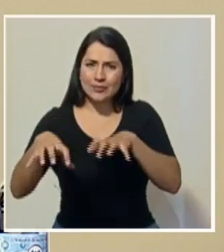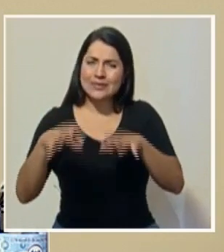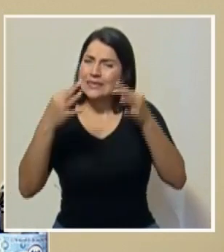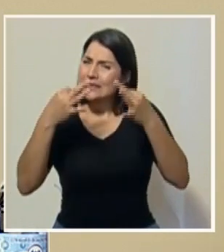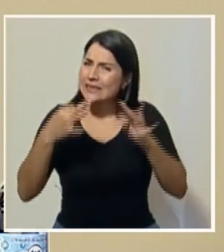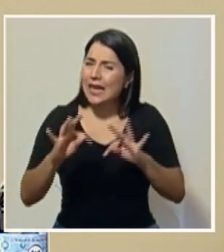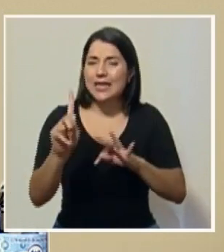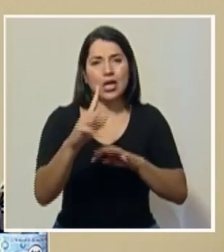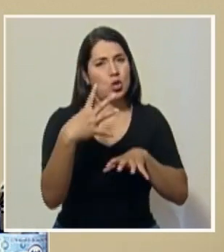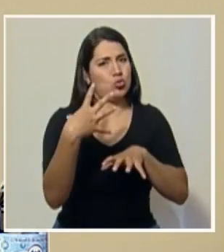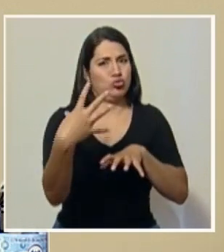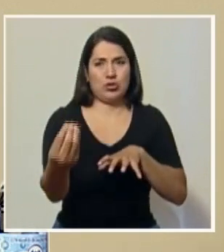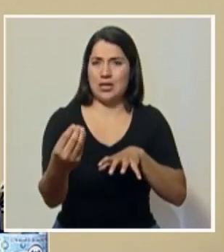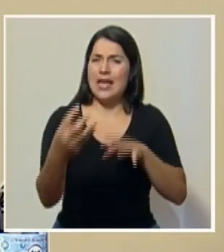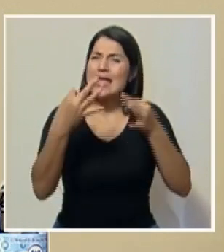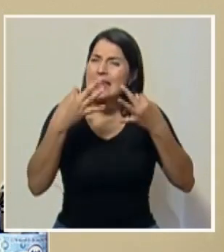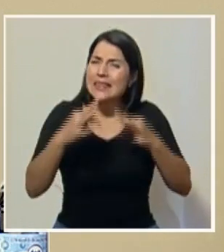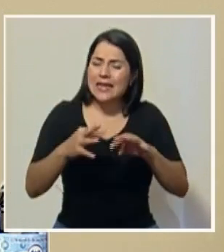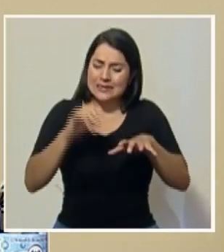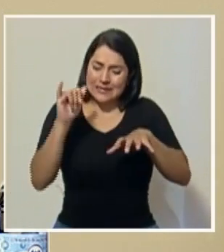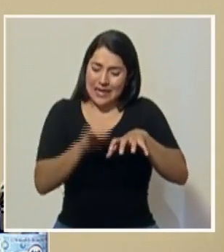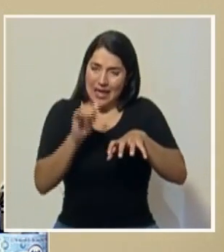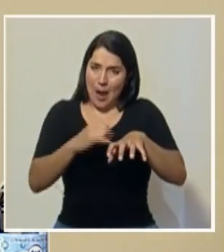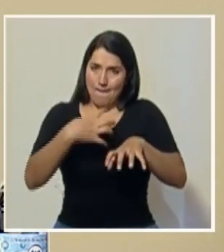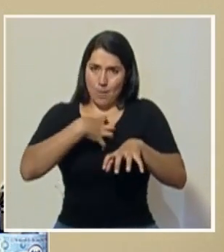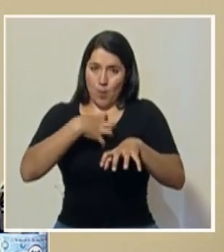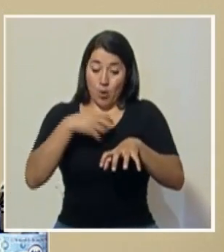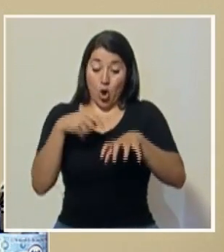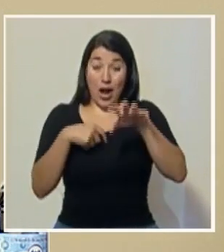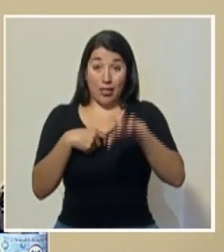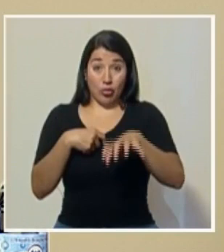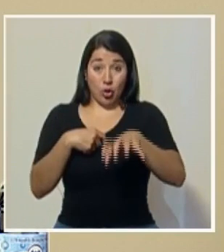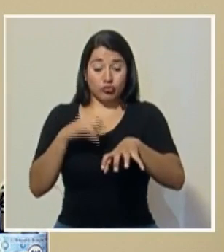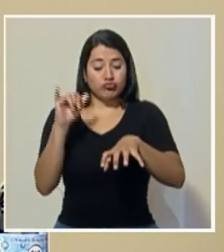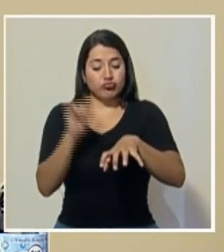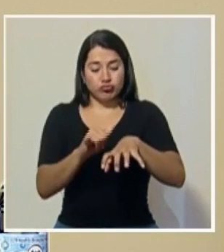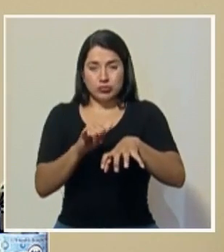la medida de lo posible dentro de su cantón, o sea, que vayan a